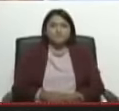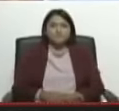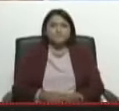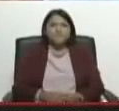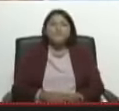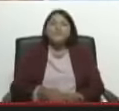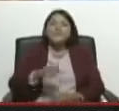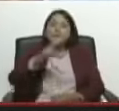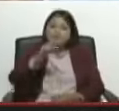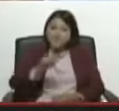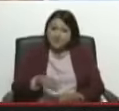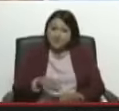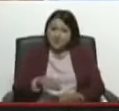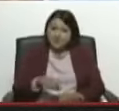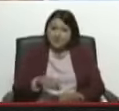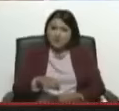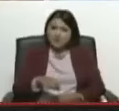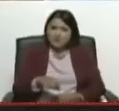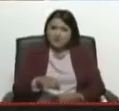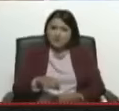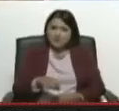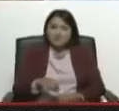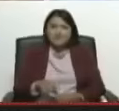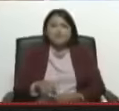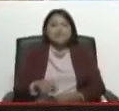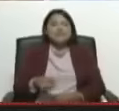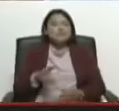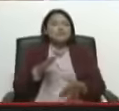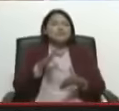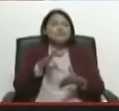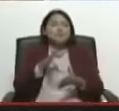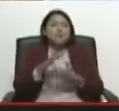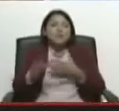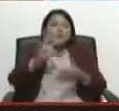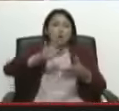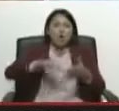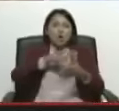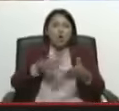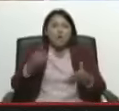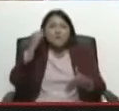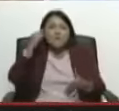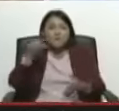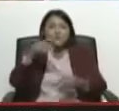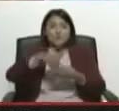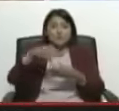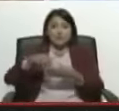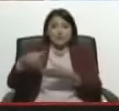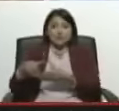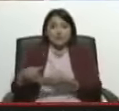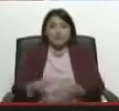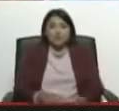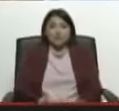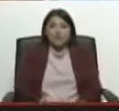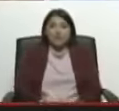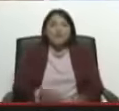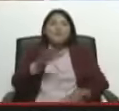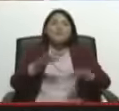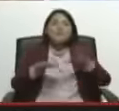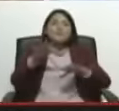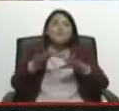Existen, por supuesto, los hitos que están ahí, que tienen que ver con el cronograma electoral, de acuerdo a lo que